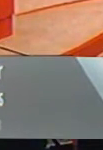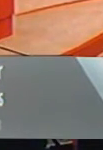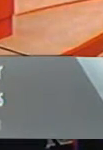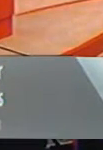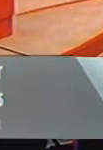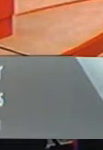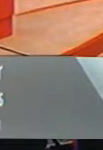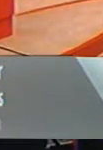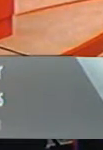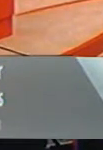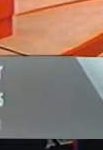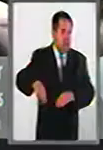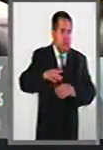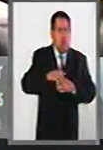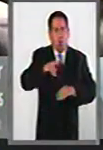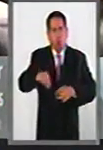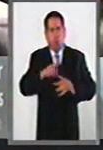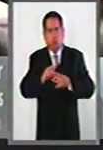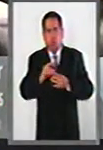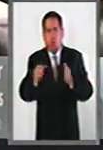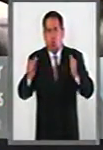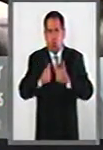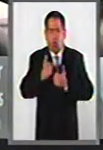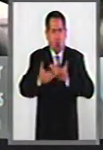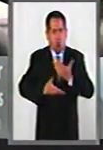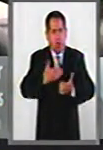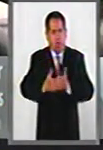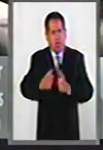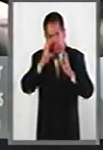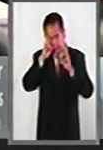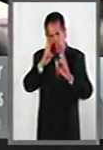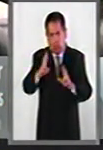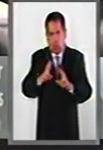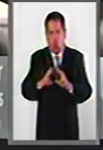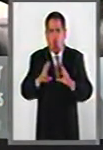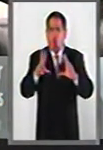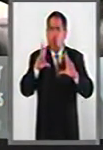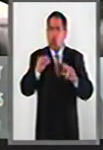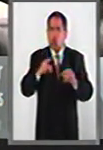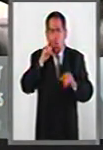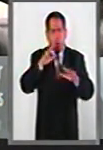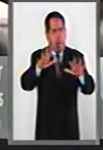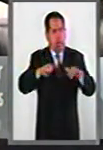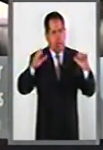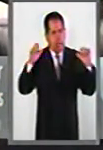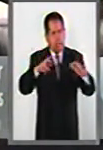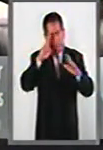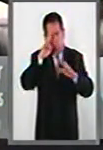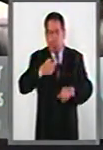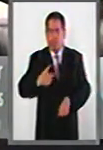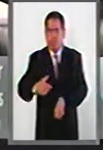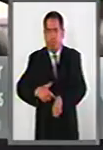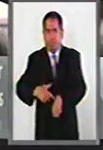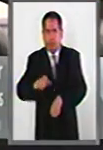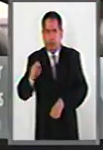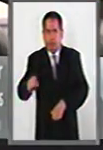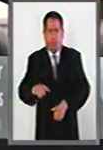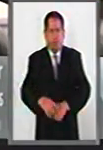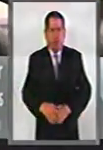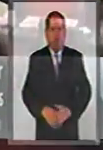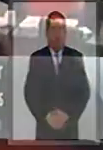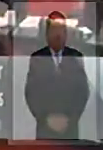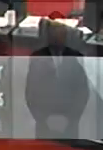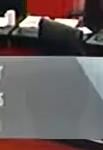ha tocado subir a posicionar, lo hemos hecho con un profundo respeto, no solamente del Pleno, sino del tiempo.